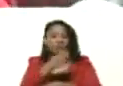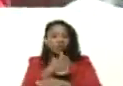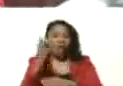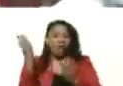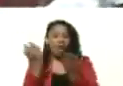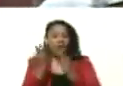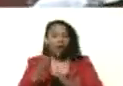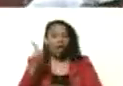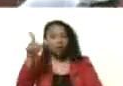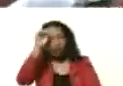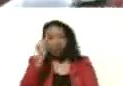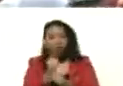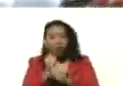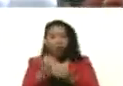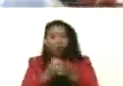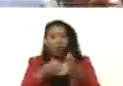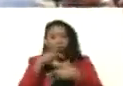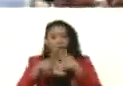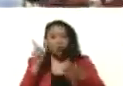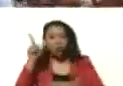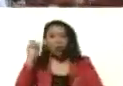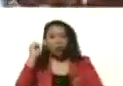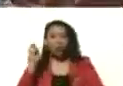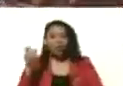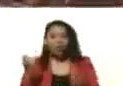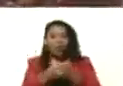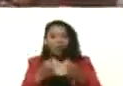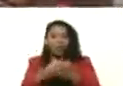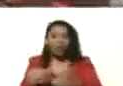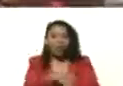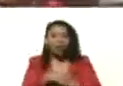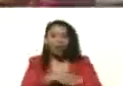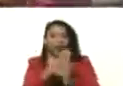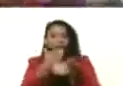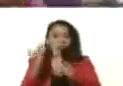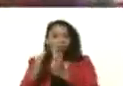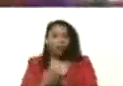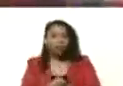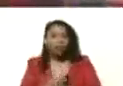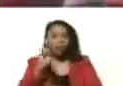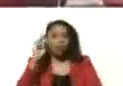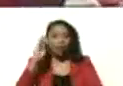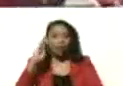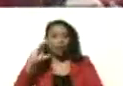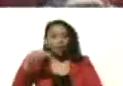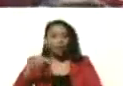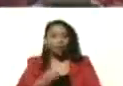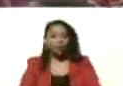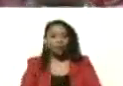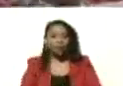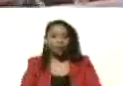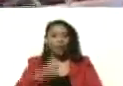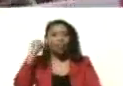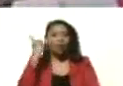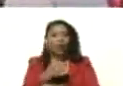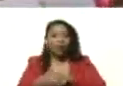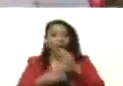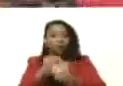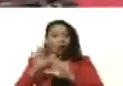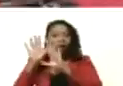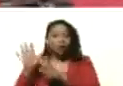Eso es trabajo del partido y es tarea de los equipos de calle, de comunidad y de VC. Debemos hacer eso.